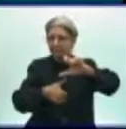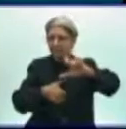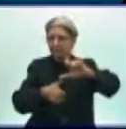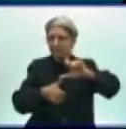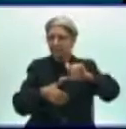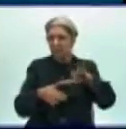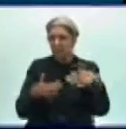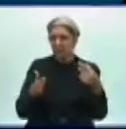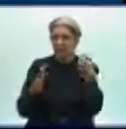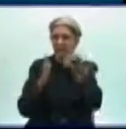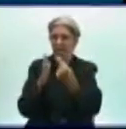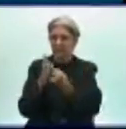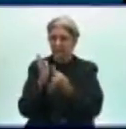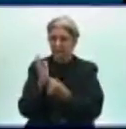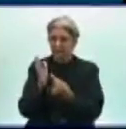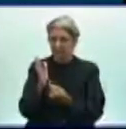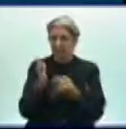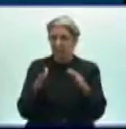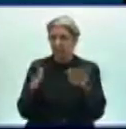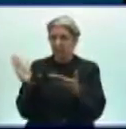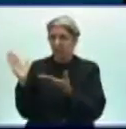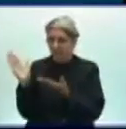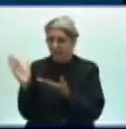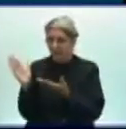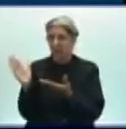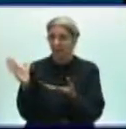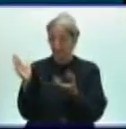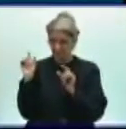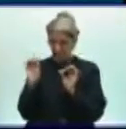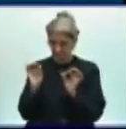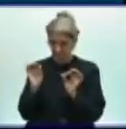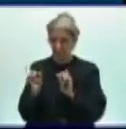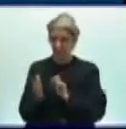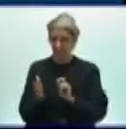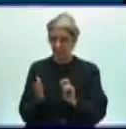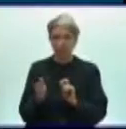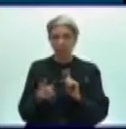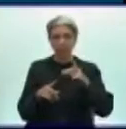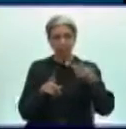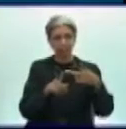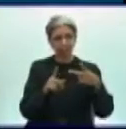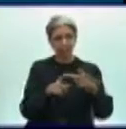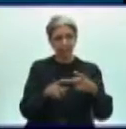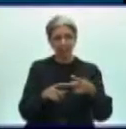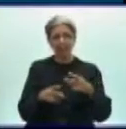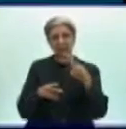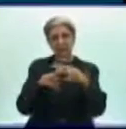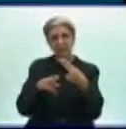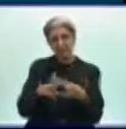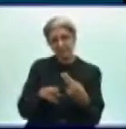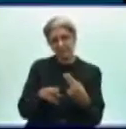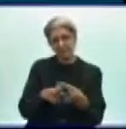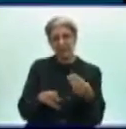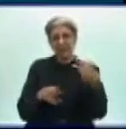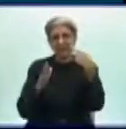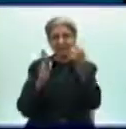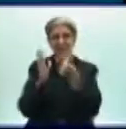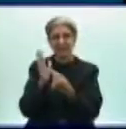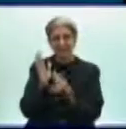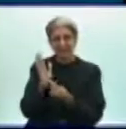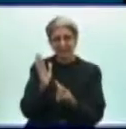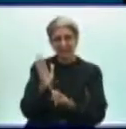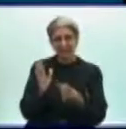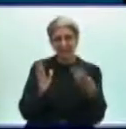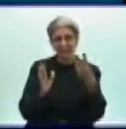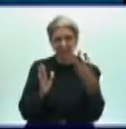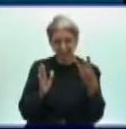cuenta las características que aparecen en pantalla. Y una segunda actividad, que es mencionar tres características que identifiquen a cada una de estas regiones.